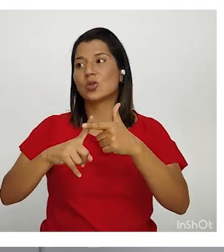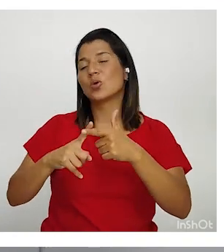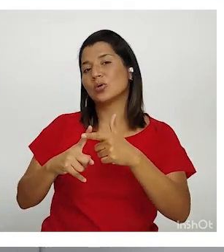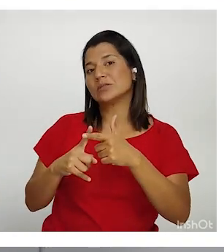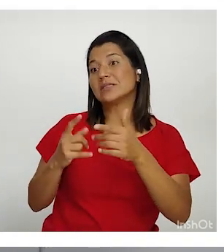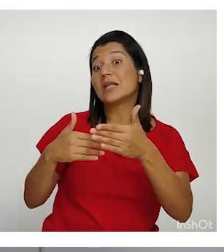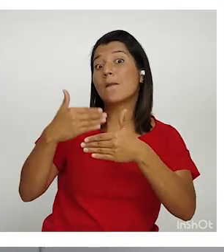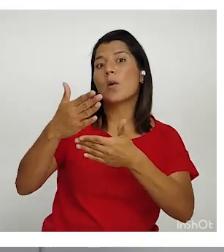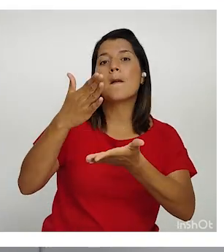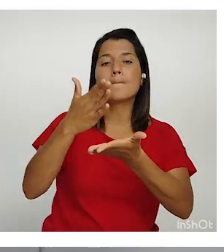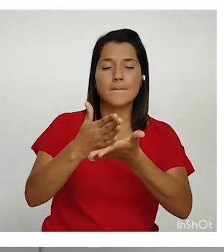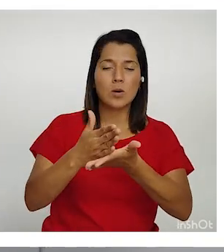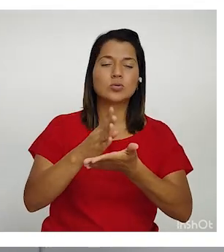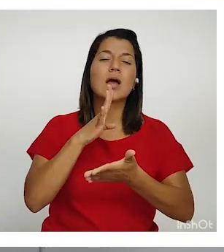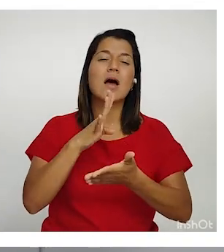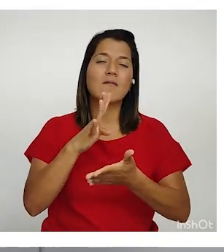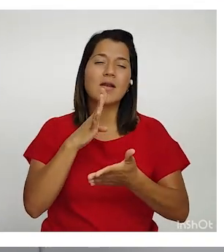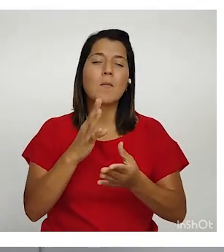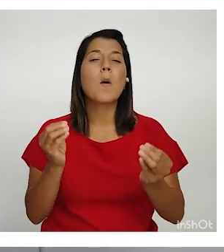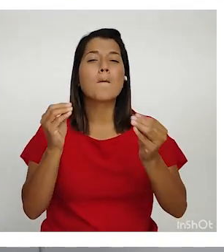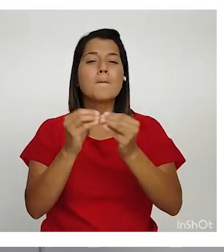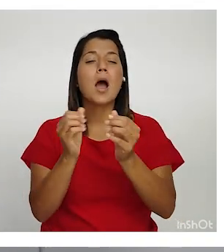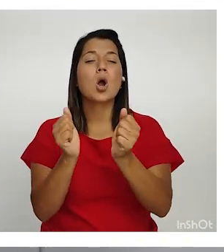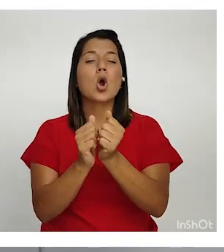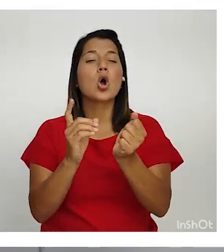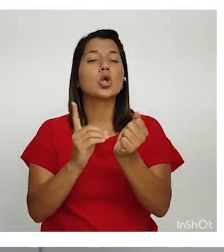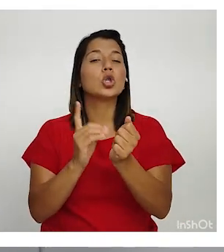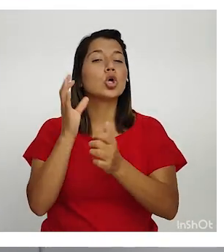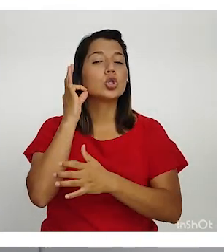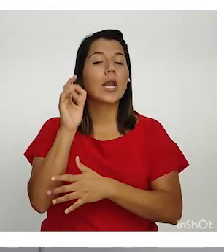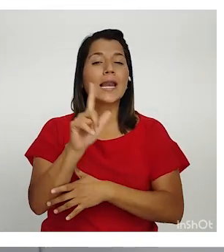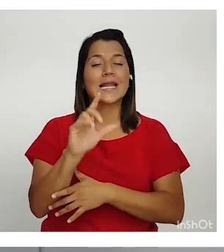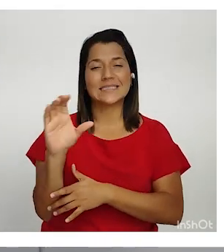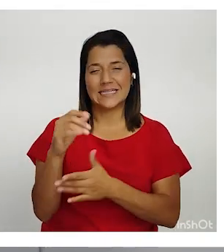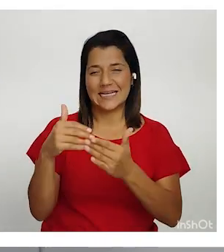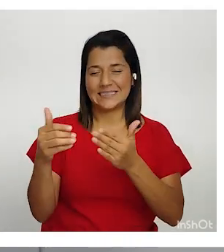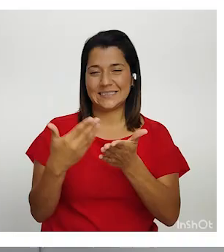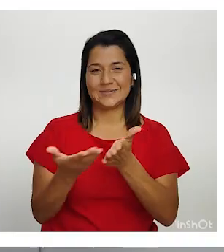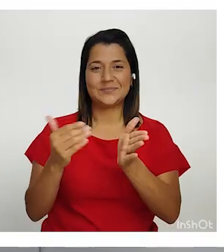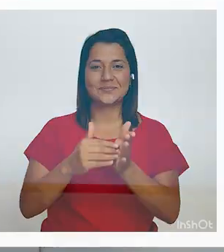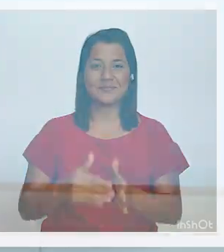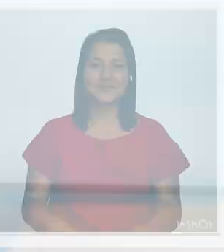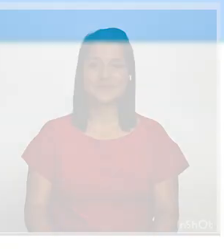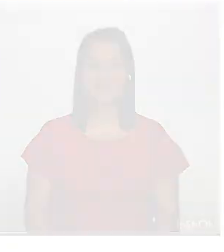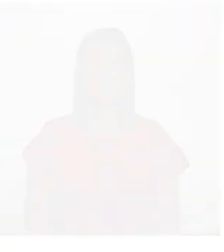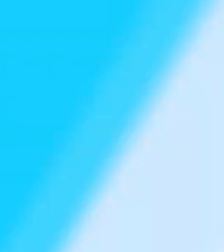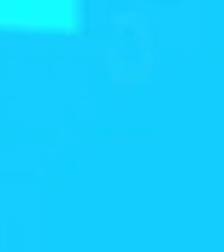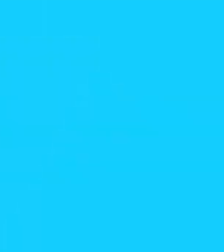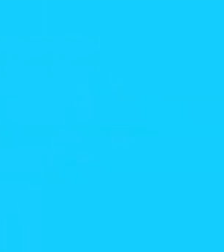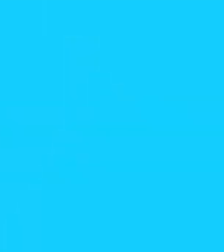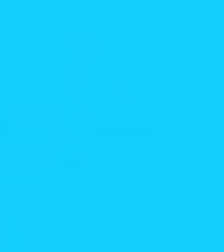entonces al venir de la pausa hablamos más con la doctora Lenia Centeno. Ya venimos.